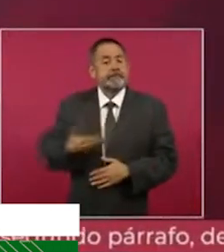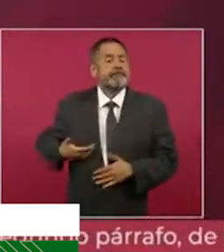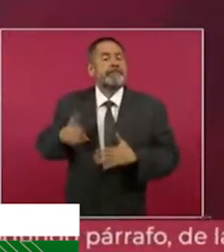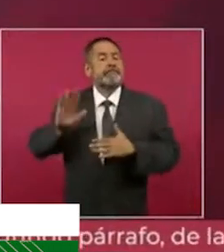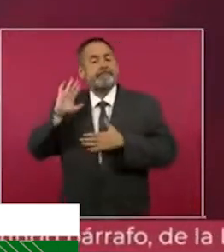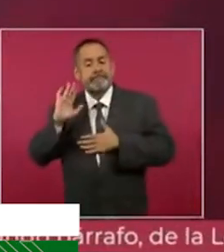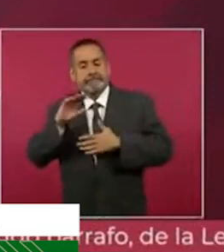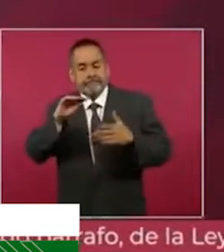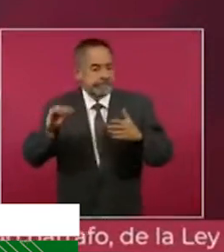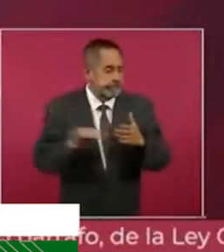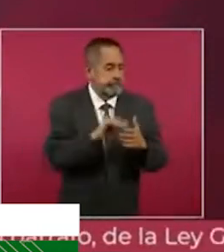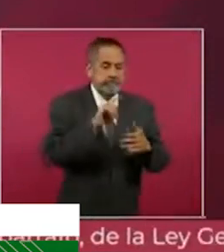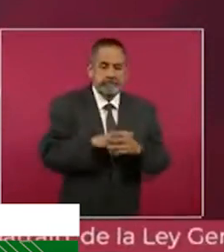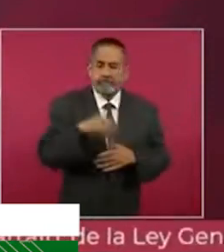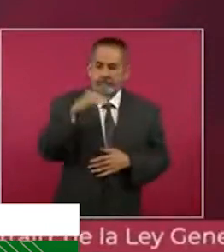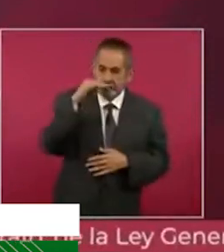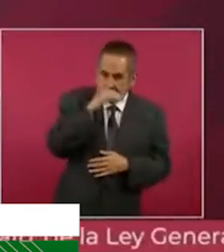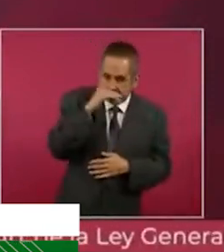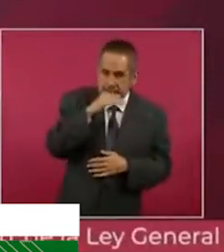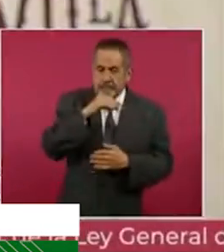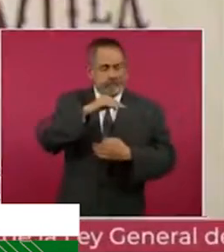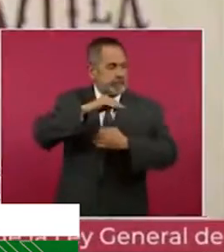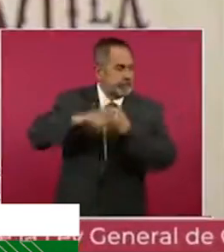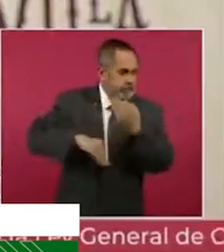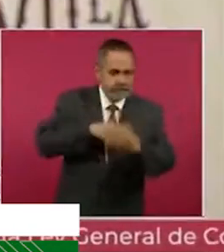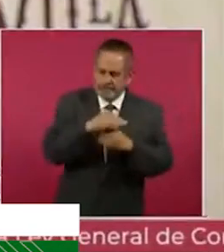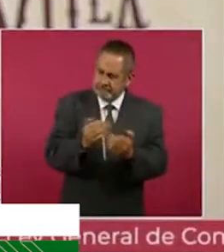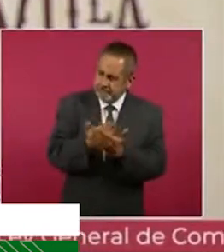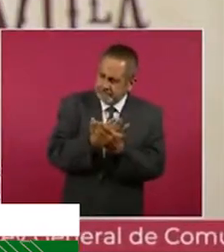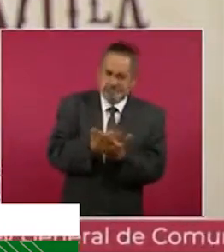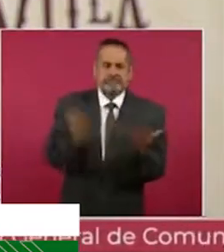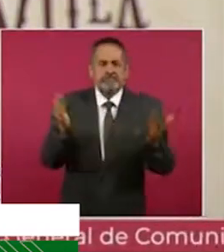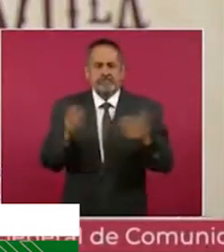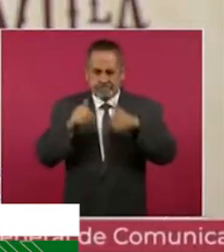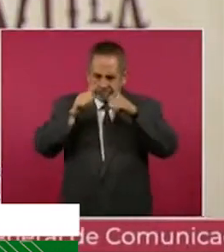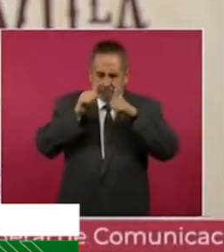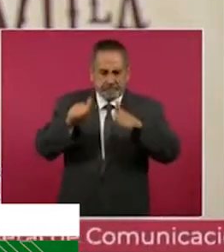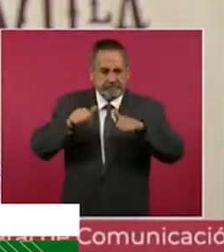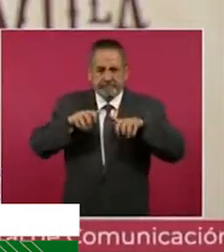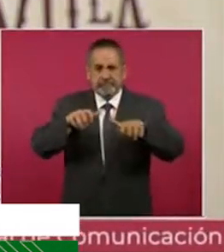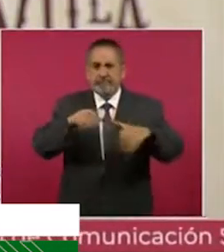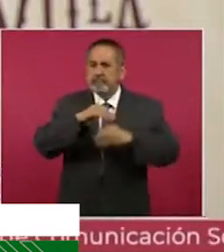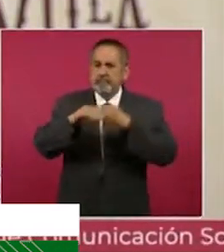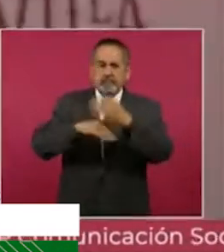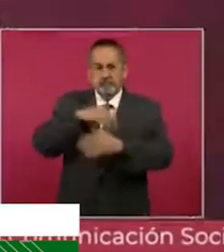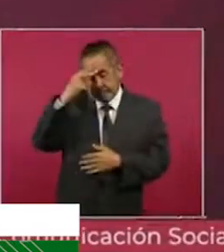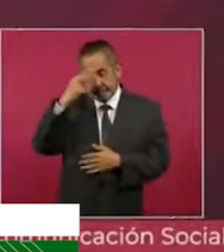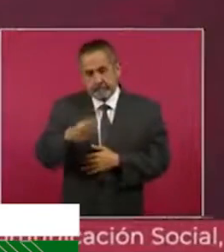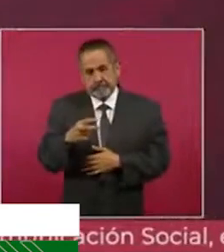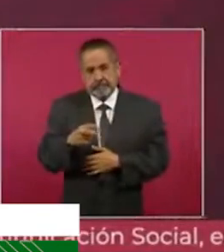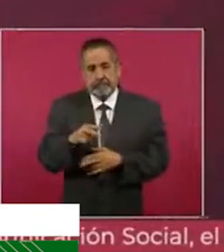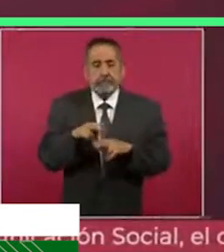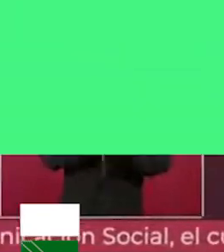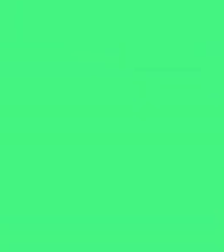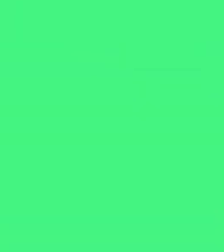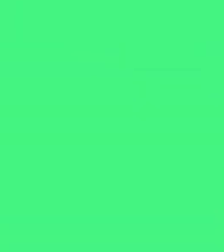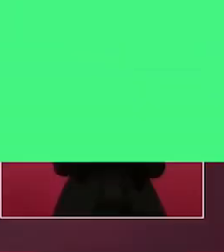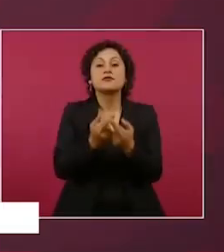la gratuidad, la universalidad de la atención médica para todos los mexicanos sin ningún